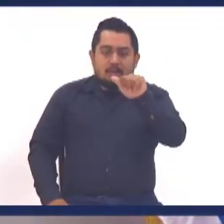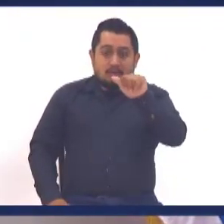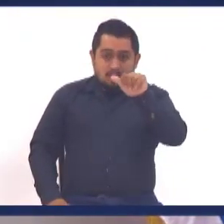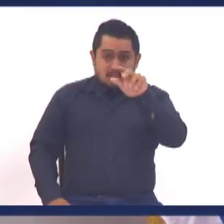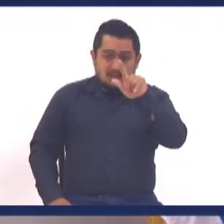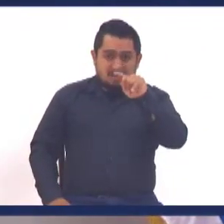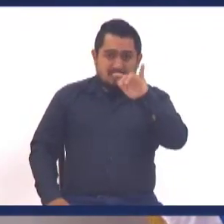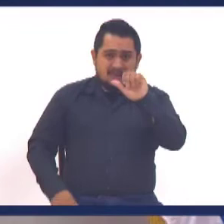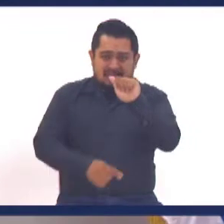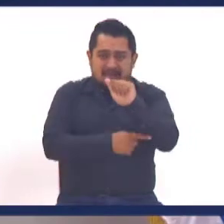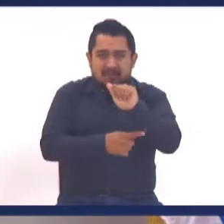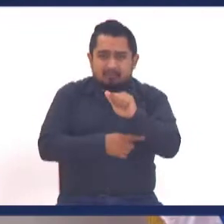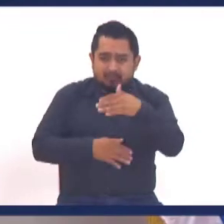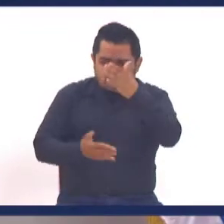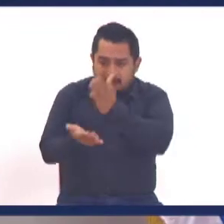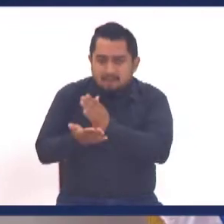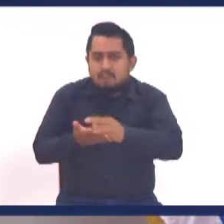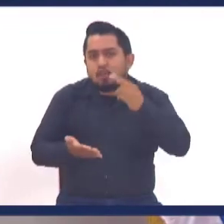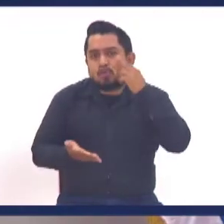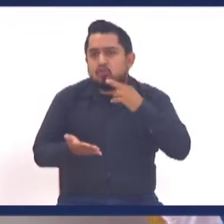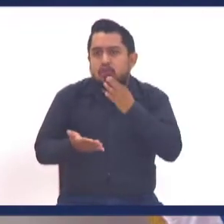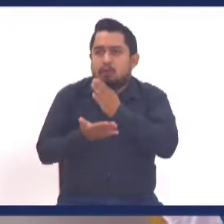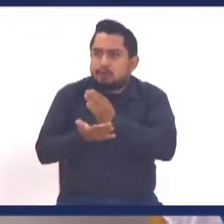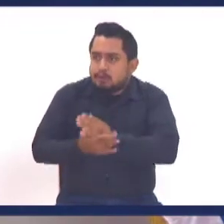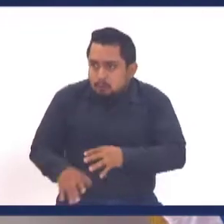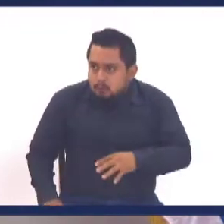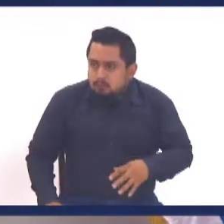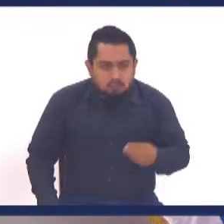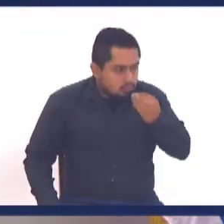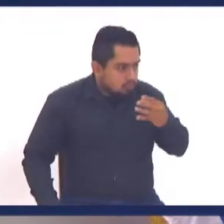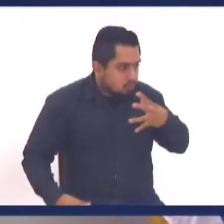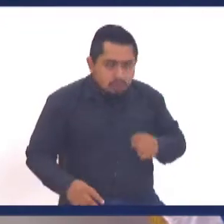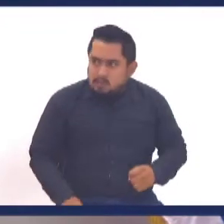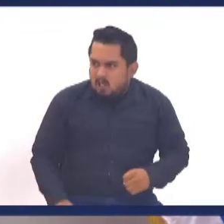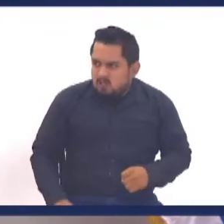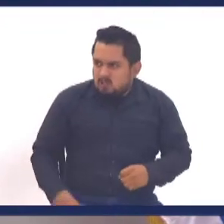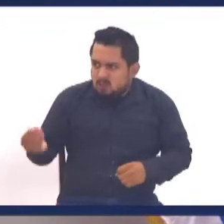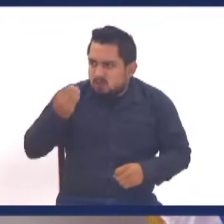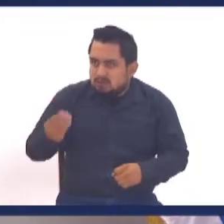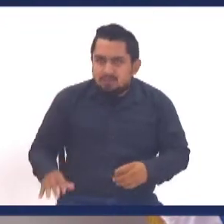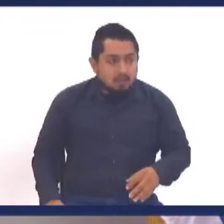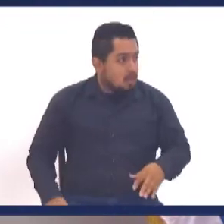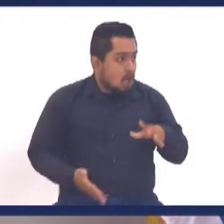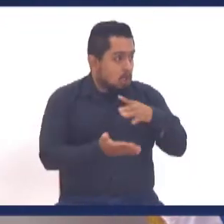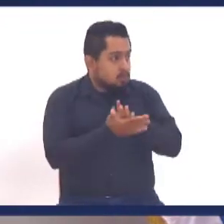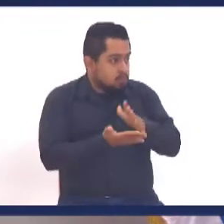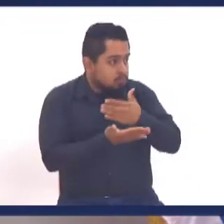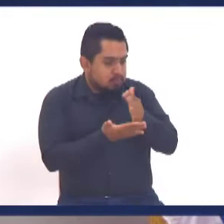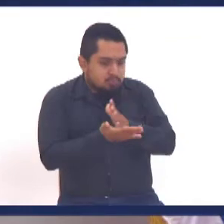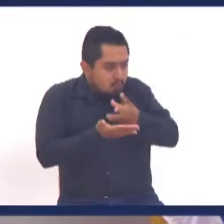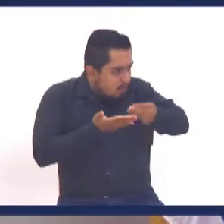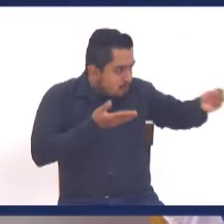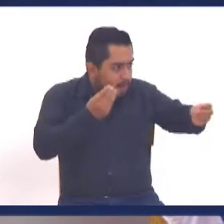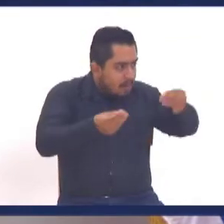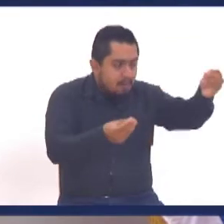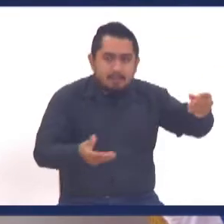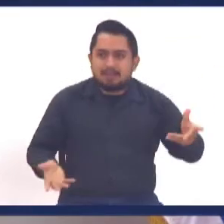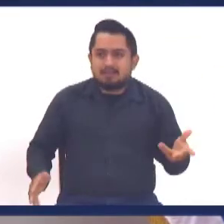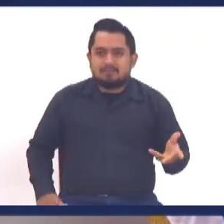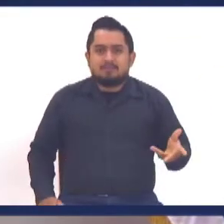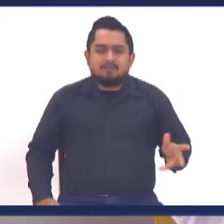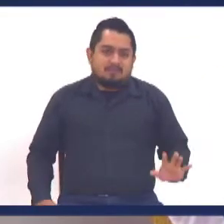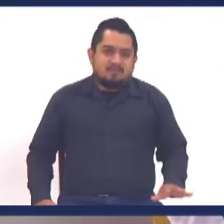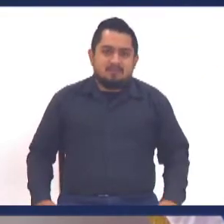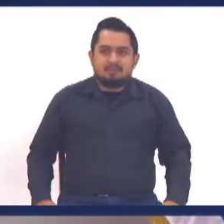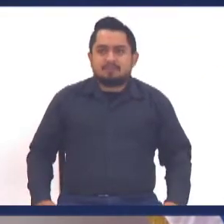convertí conca lona de la librería digo cómo están de hambre por haber pues se acaba la esto como un pack mandatos por tanto hay